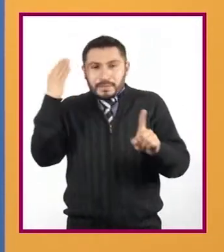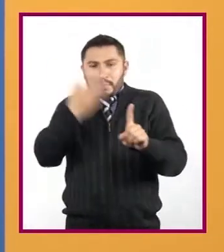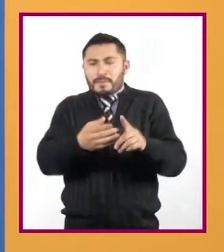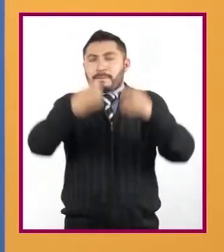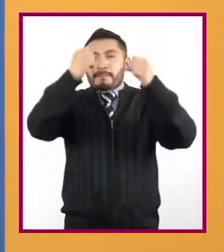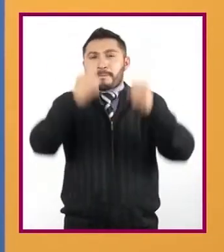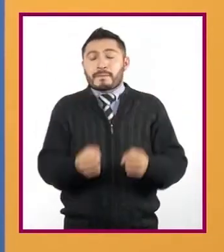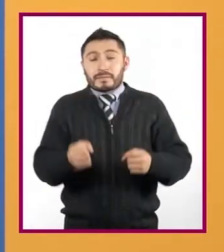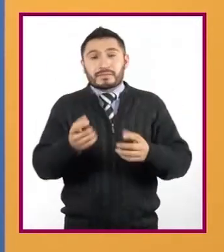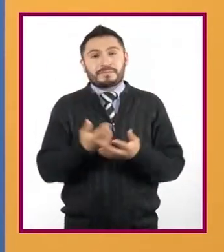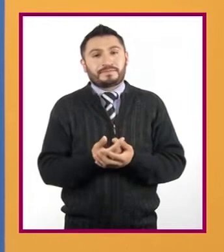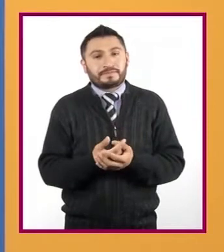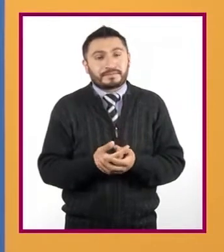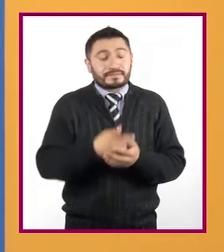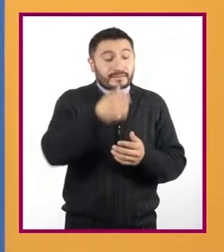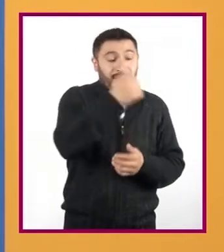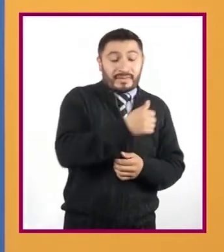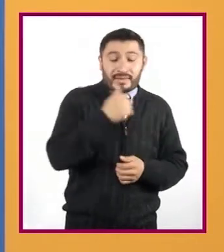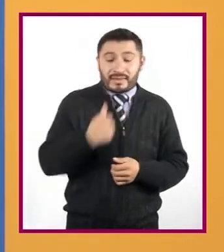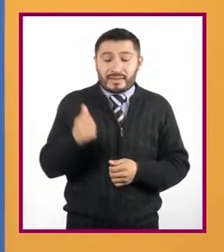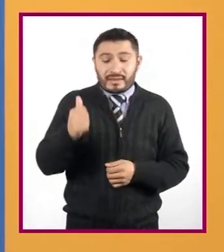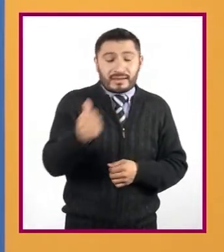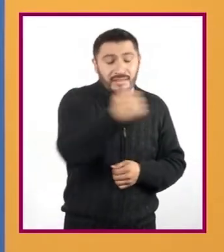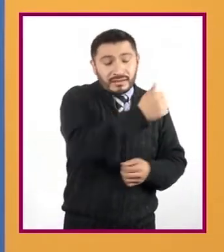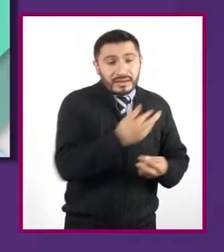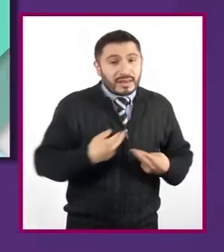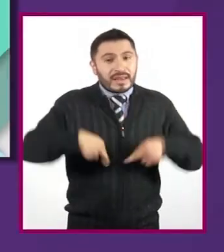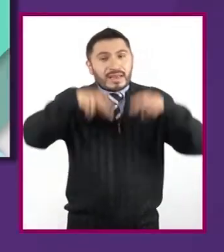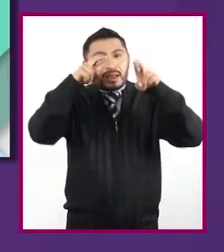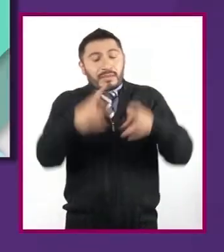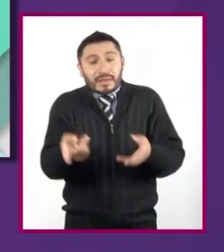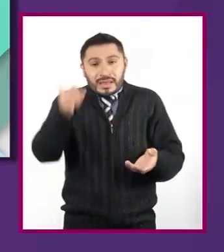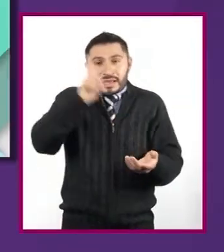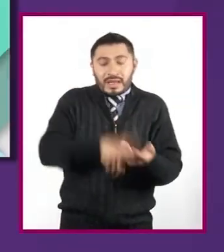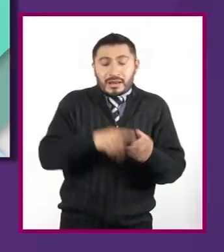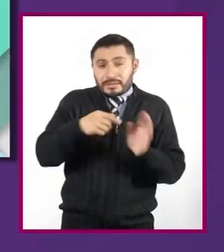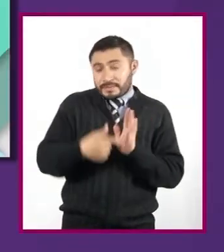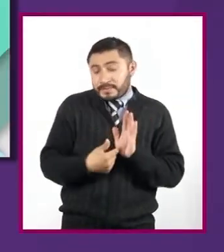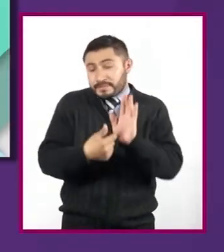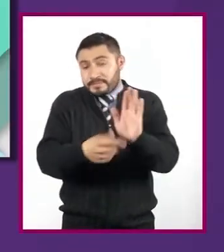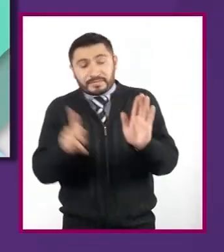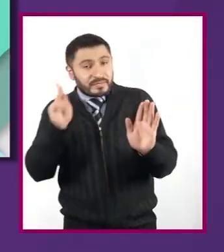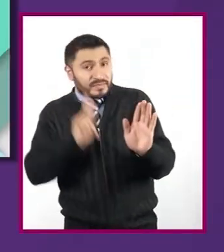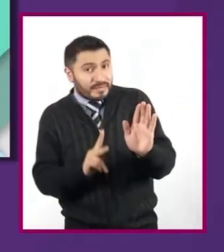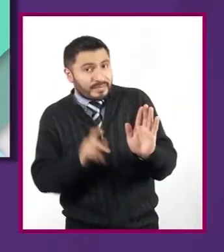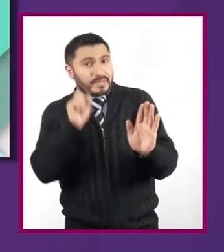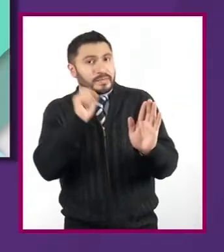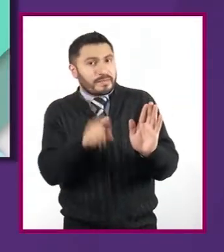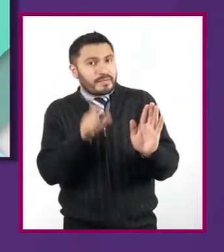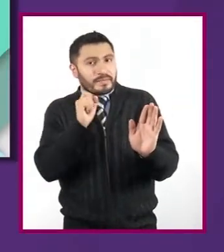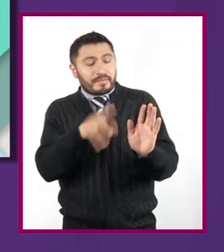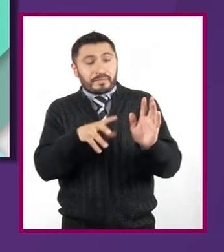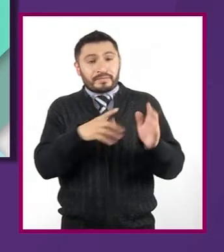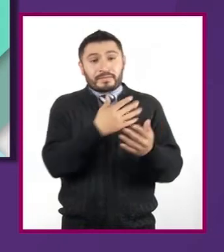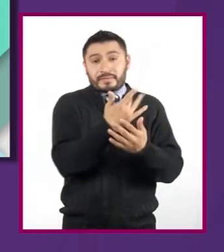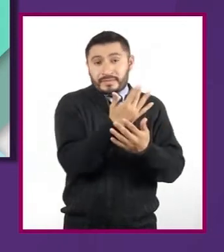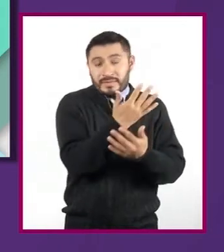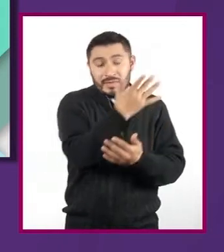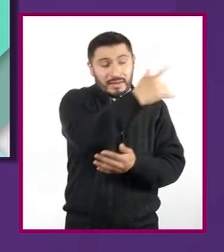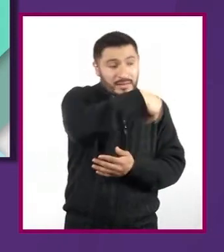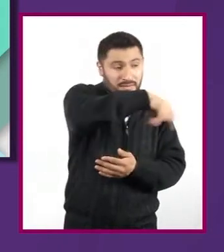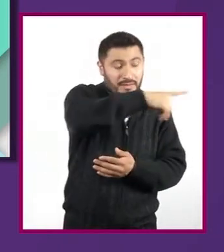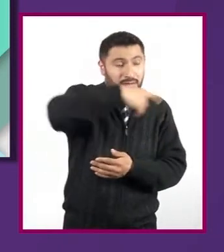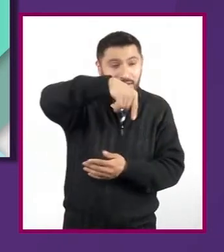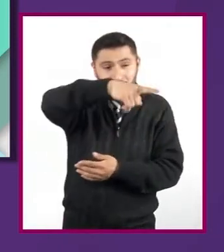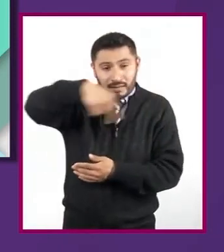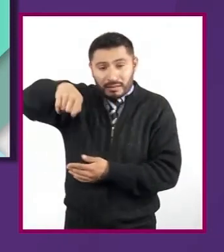la representación de cada grupo en la muestra. La misma población de 50 elementos